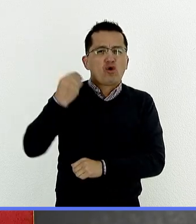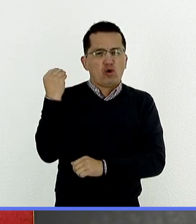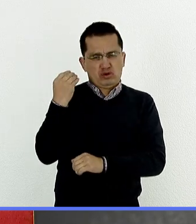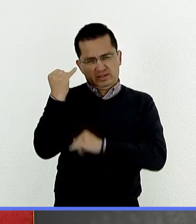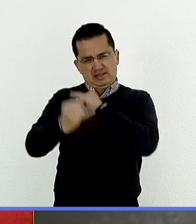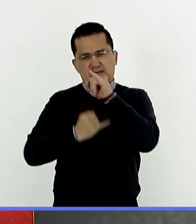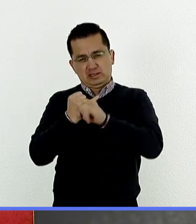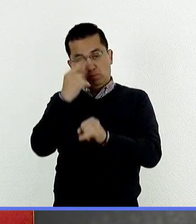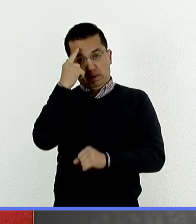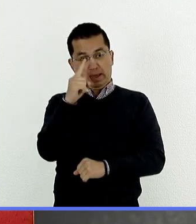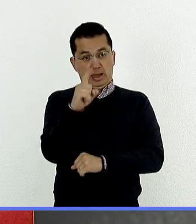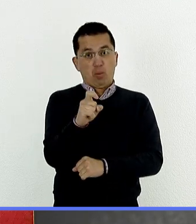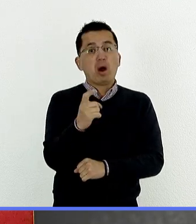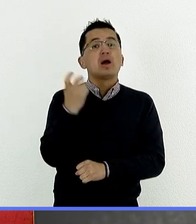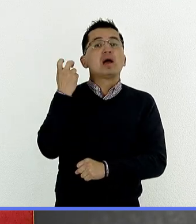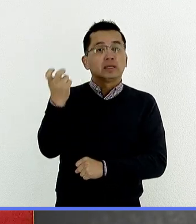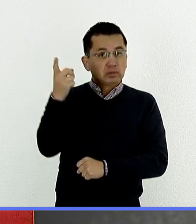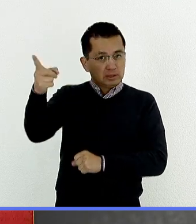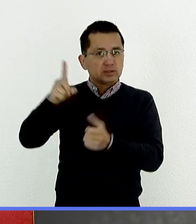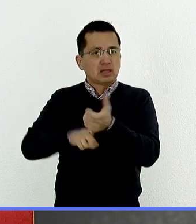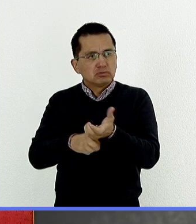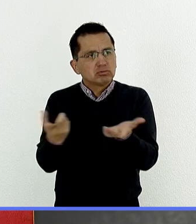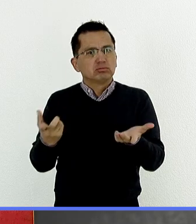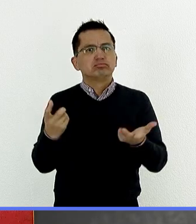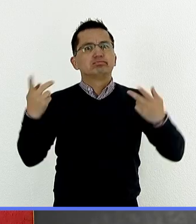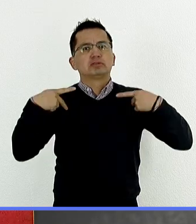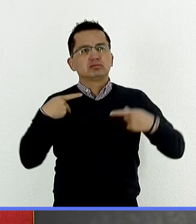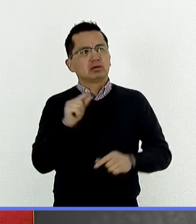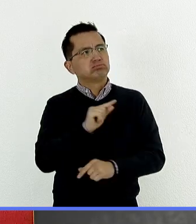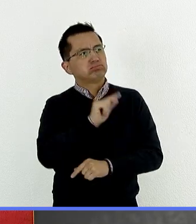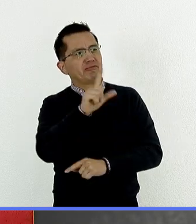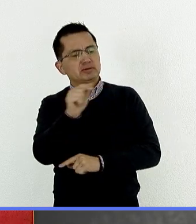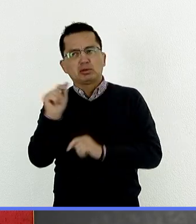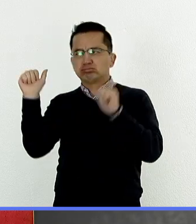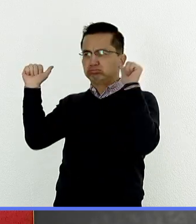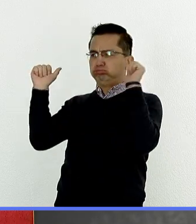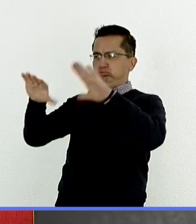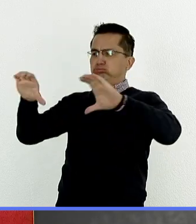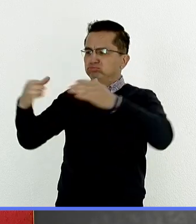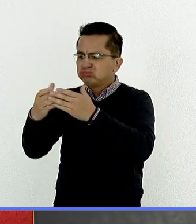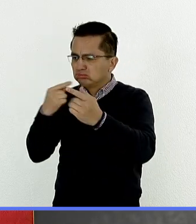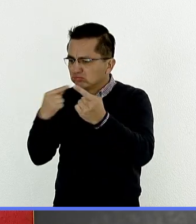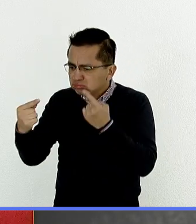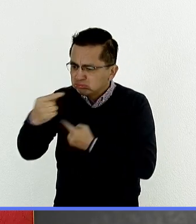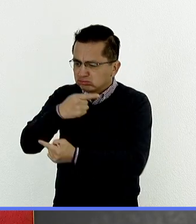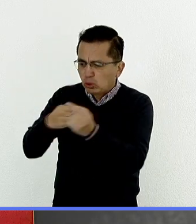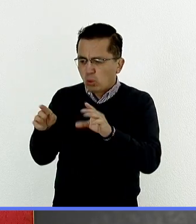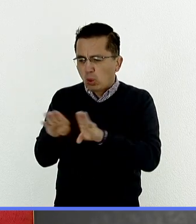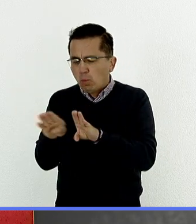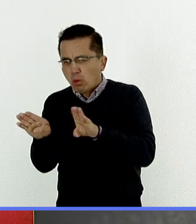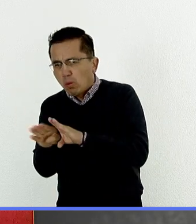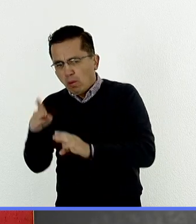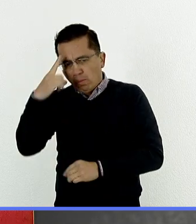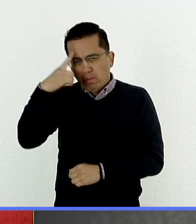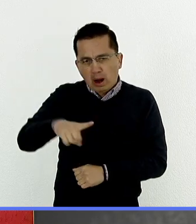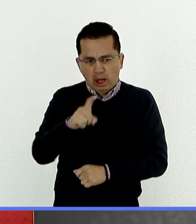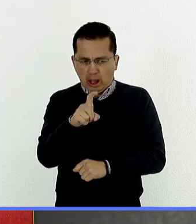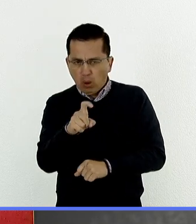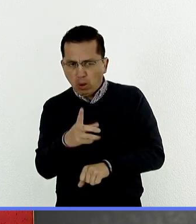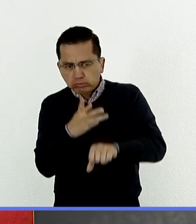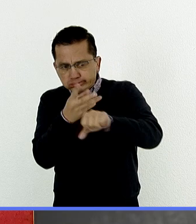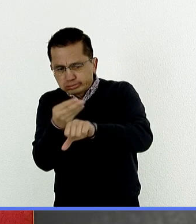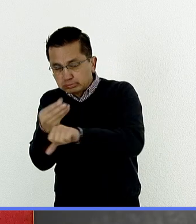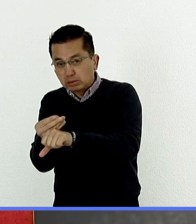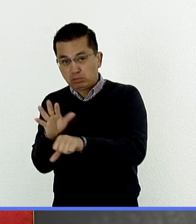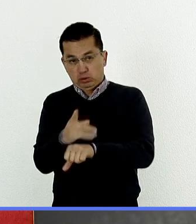reuniones más importantes de los técnicos para tratar de contrarrestar las medidas que están